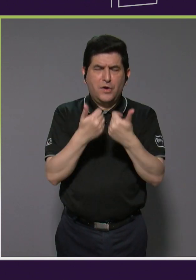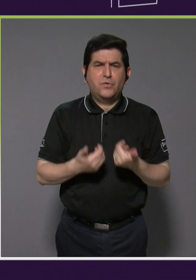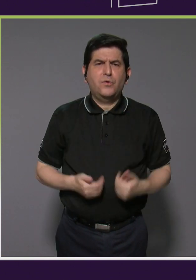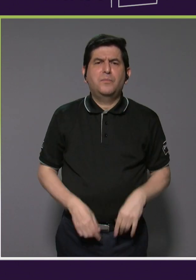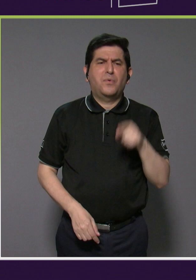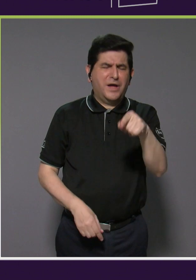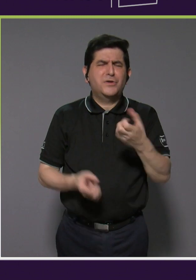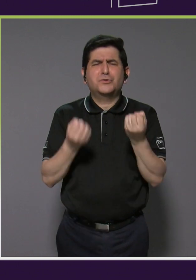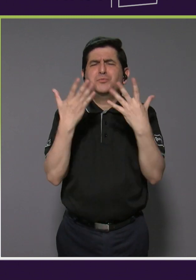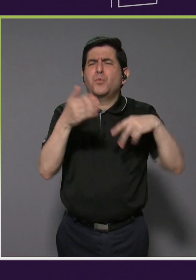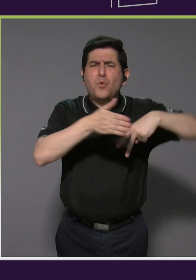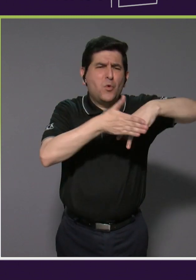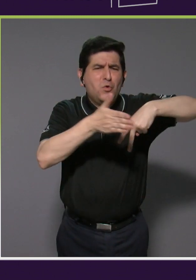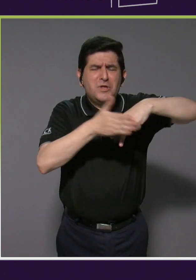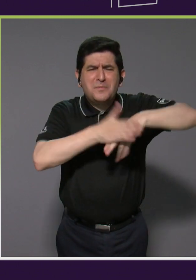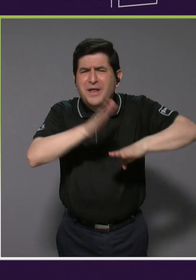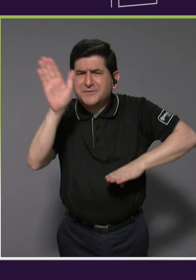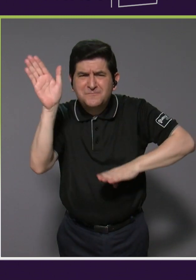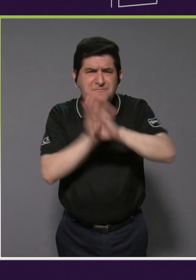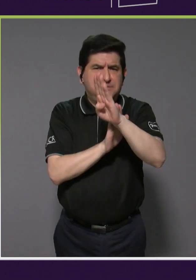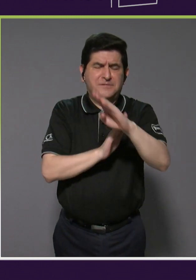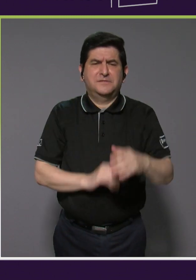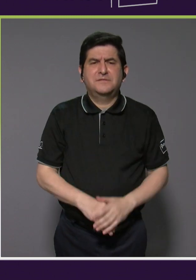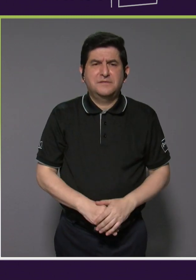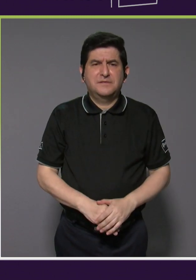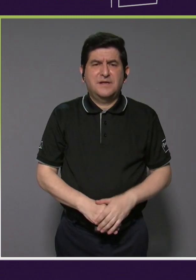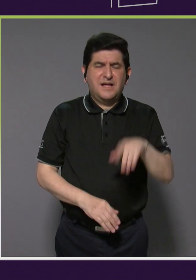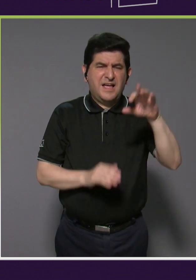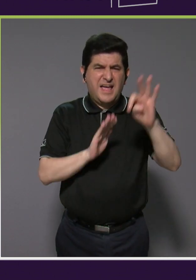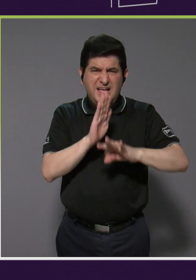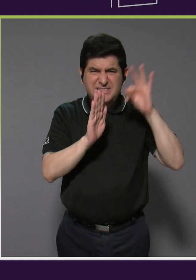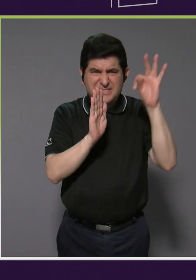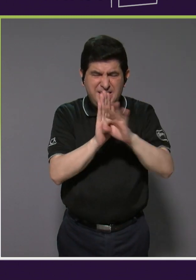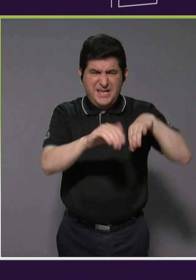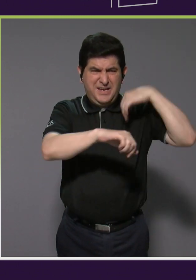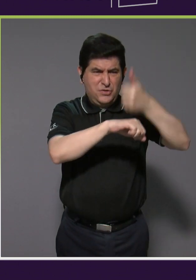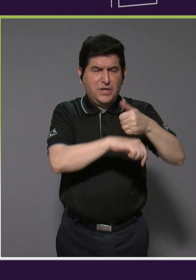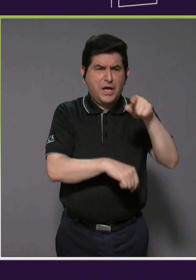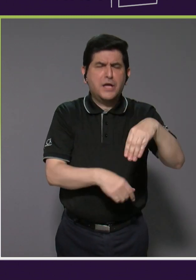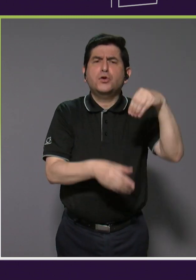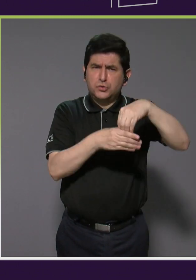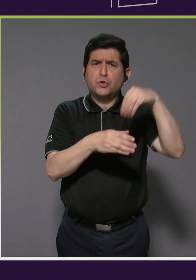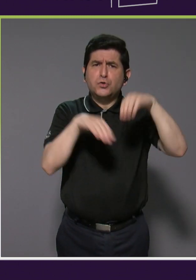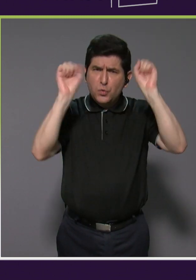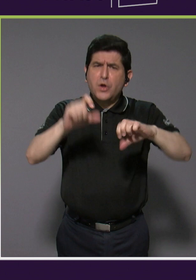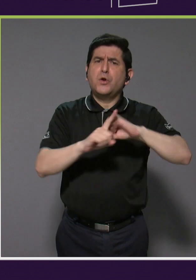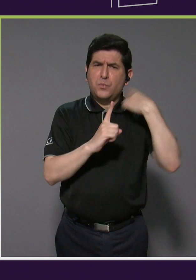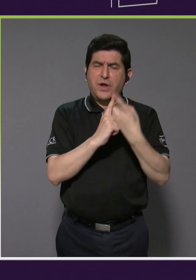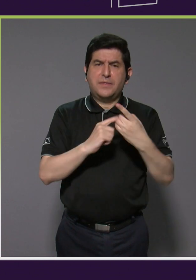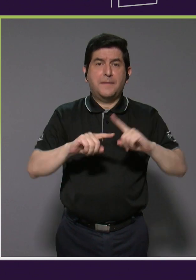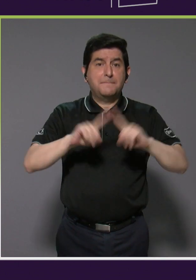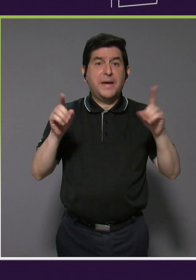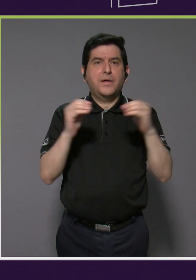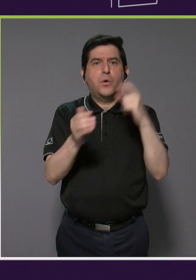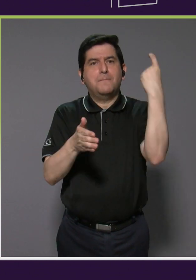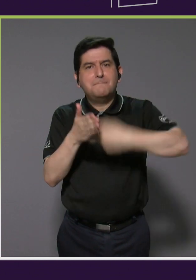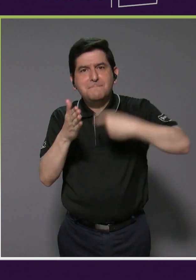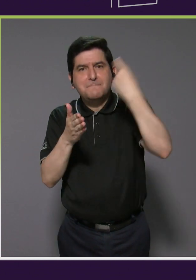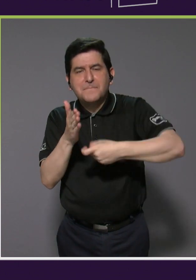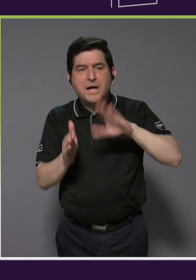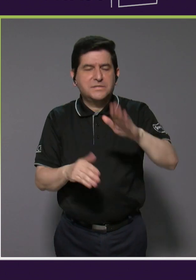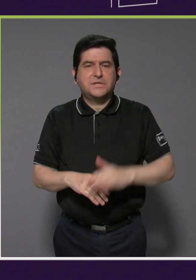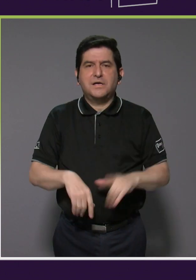ha puesto muchas barreras para poder desarrollarse, las estigmatizan y tienen mucho que aportar a la sociedad. En vez de ello, poner más impuestos a